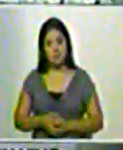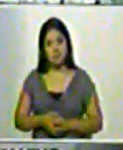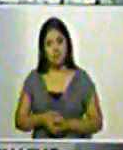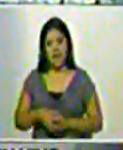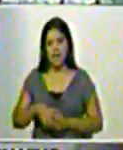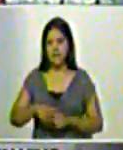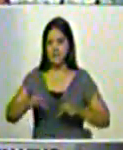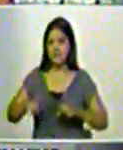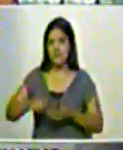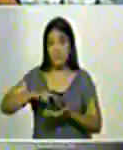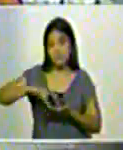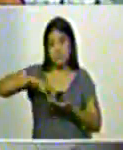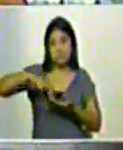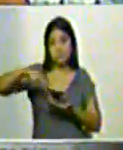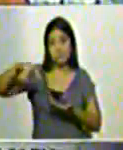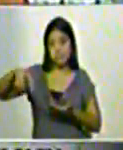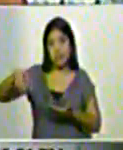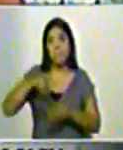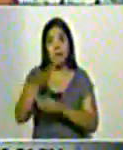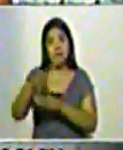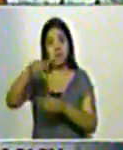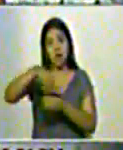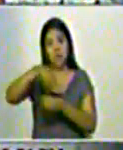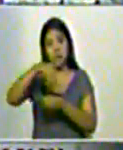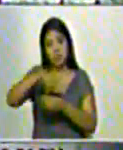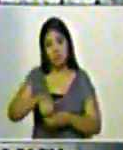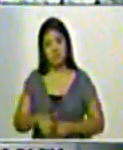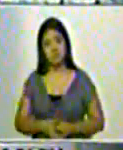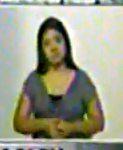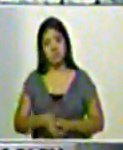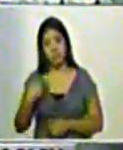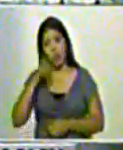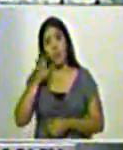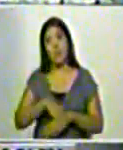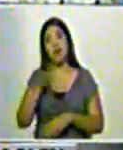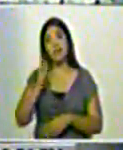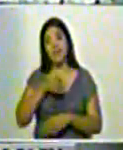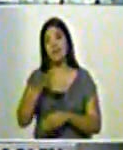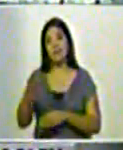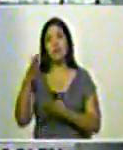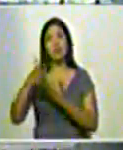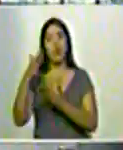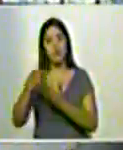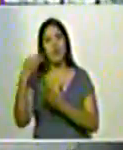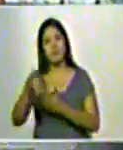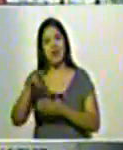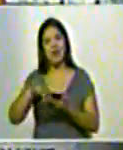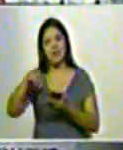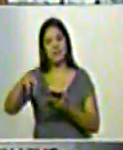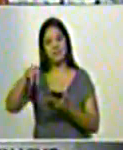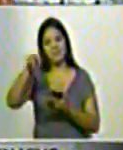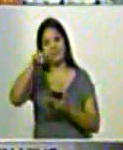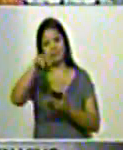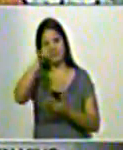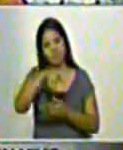escaleras gateando para ir a votar. Gateando, porque le tocaba votar en un colegio que tenía